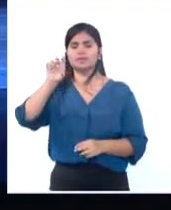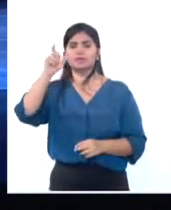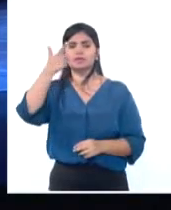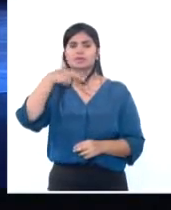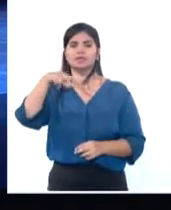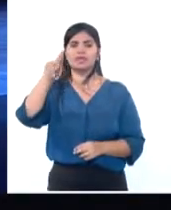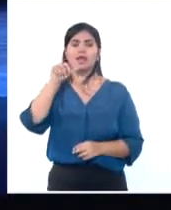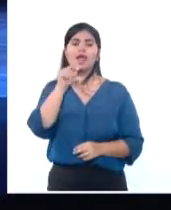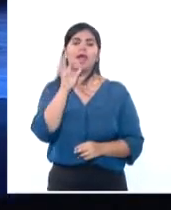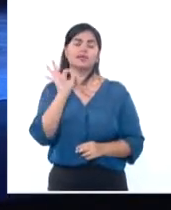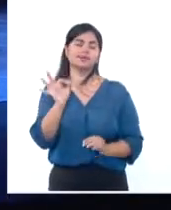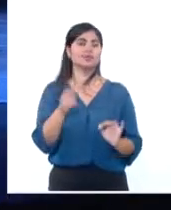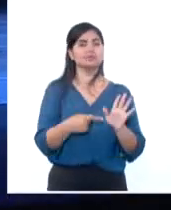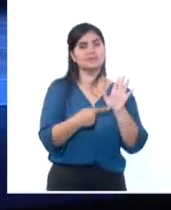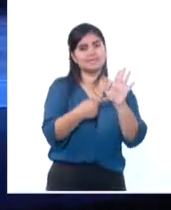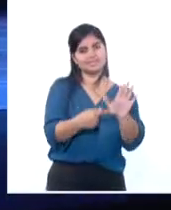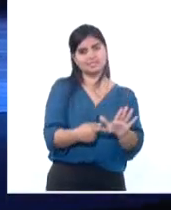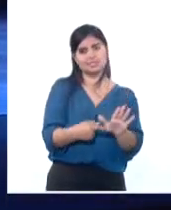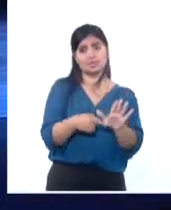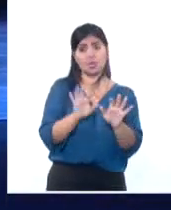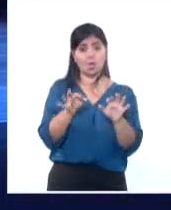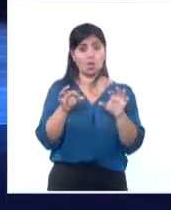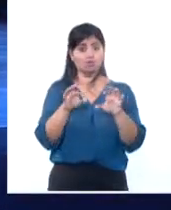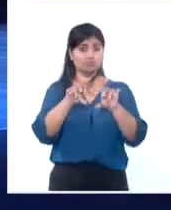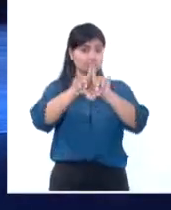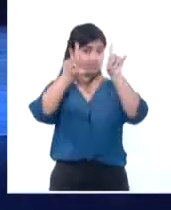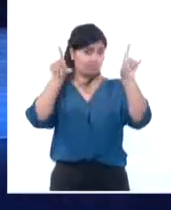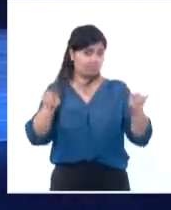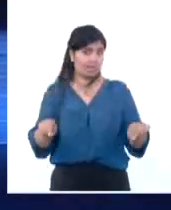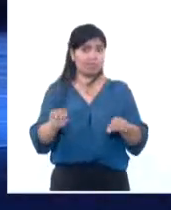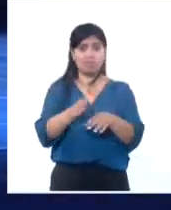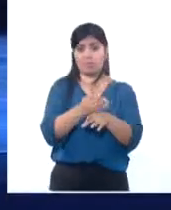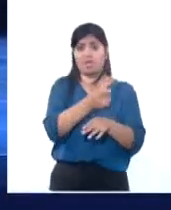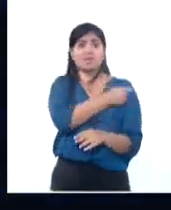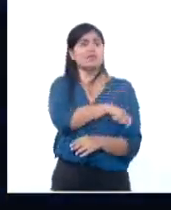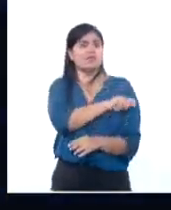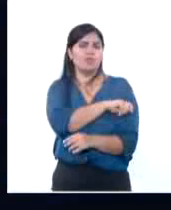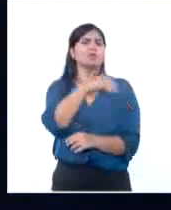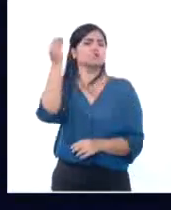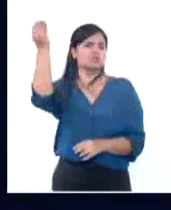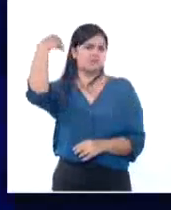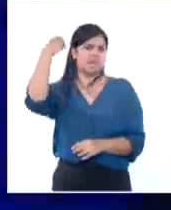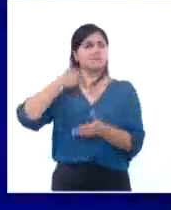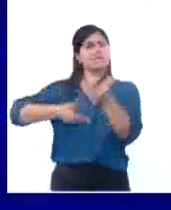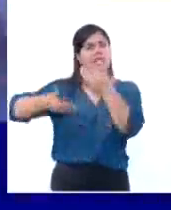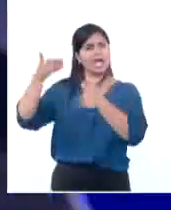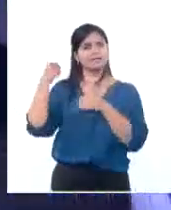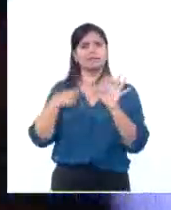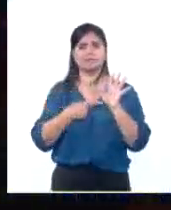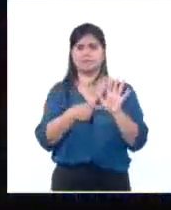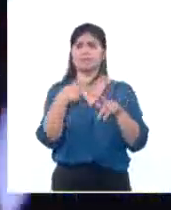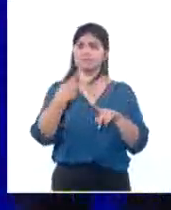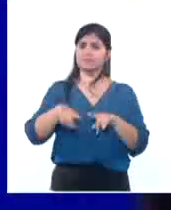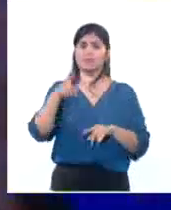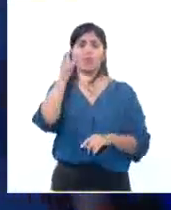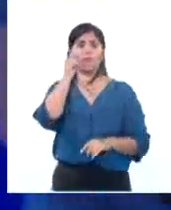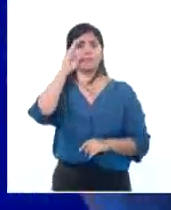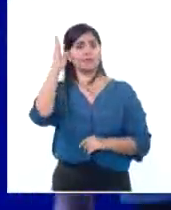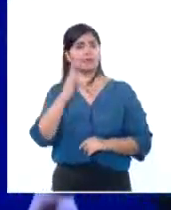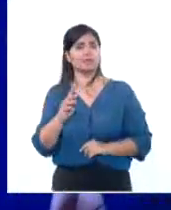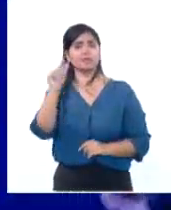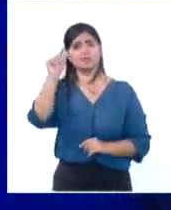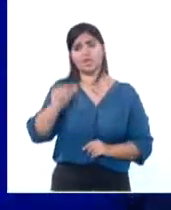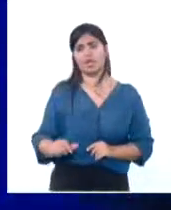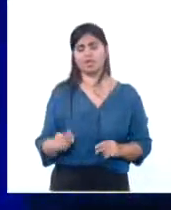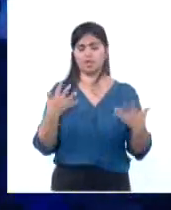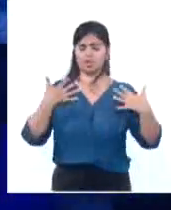quien volvió también a presentar Love, Fear, Loss, ya conocida por el público cubano. Esta vez, el brasileño apostó por la sensualidad en